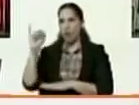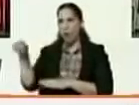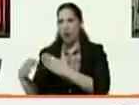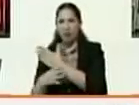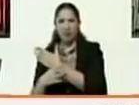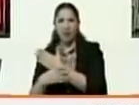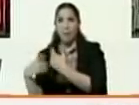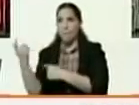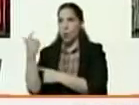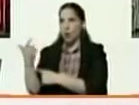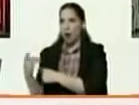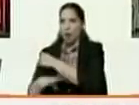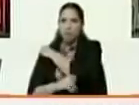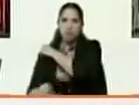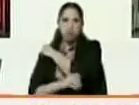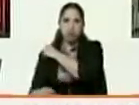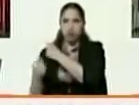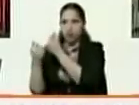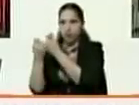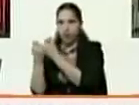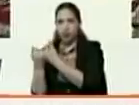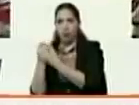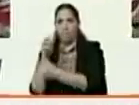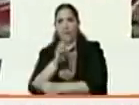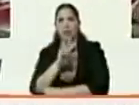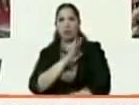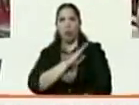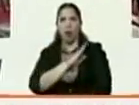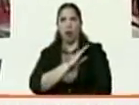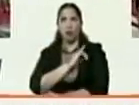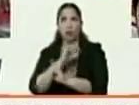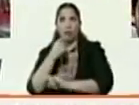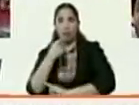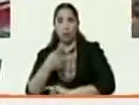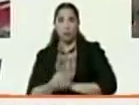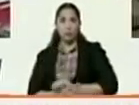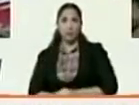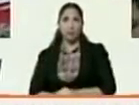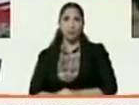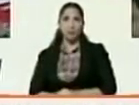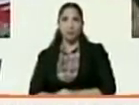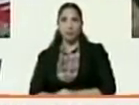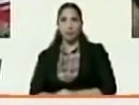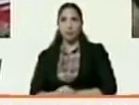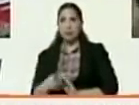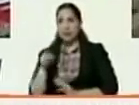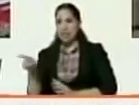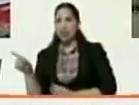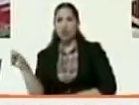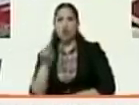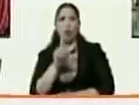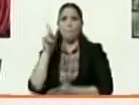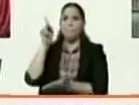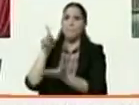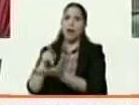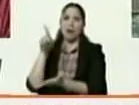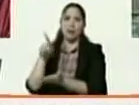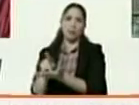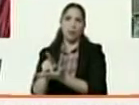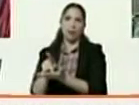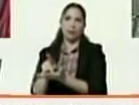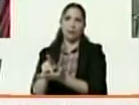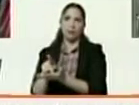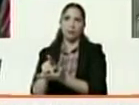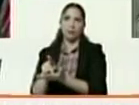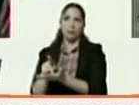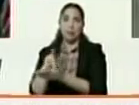lo de él es buscar plata, robarse la plata de los venezolanos. Y ya anunció que ellos no van a participar